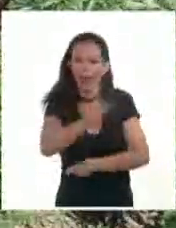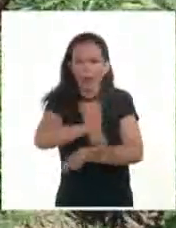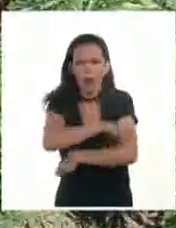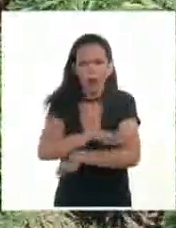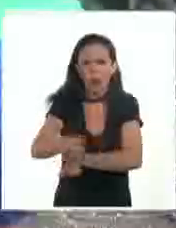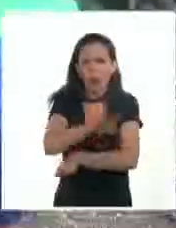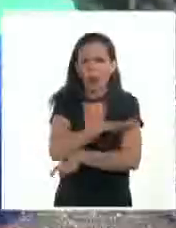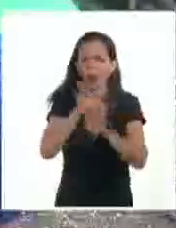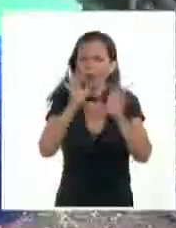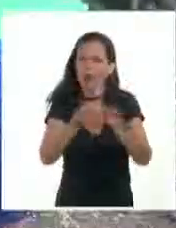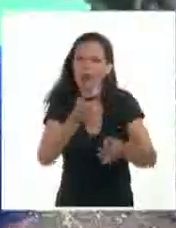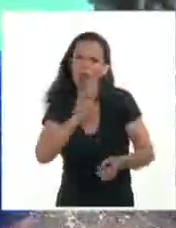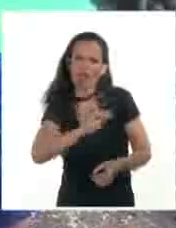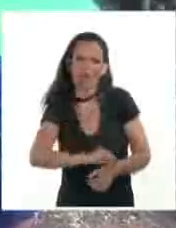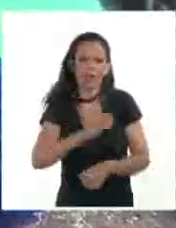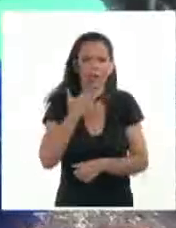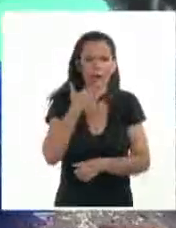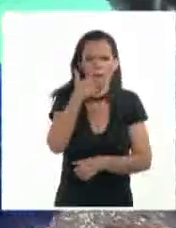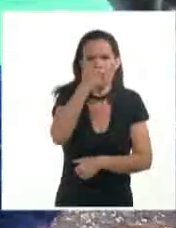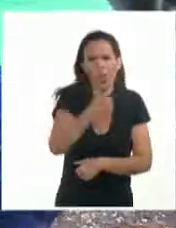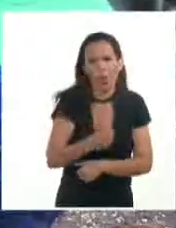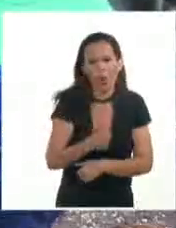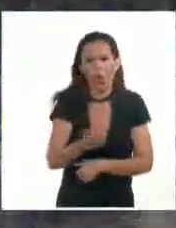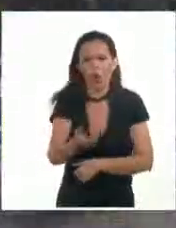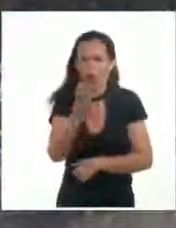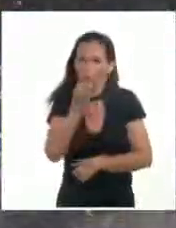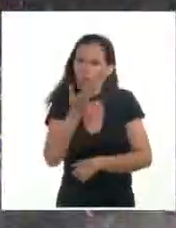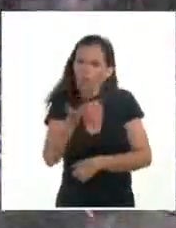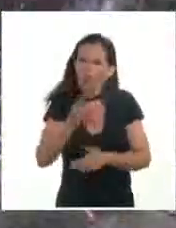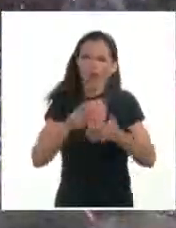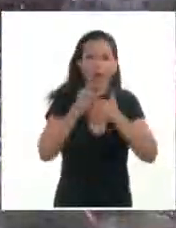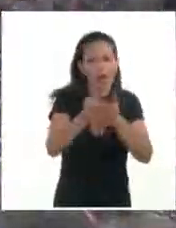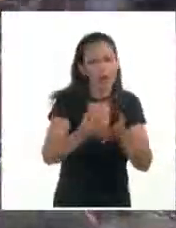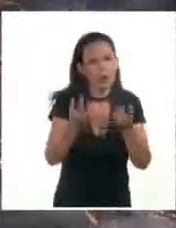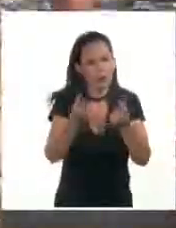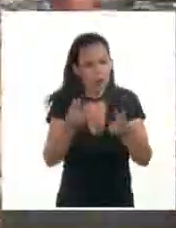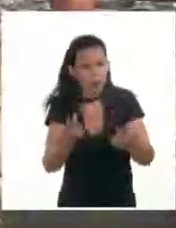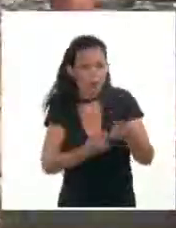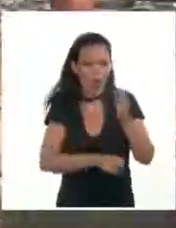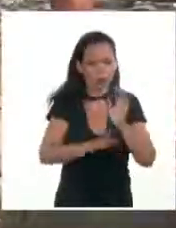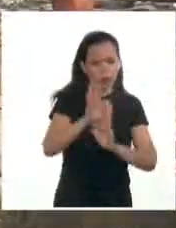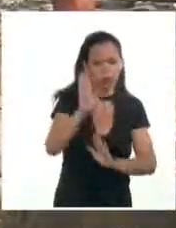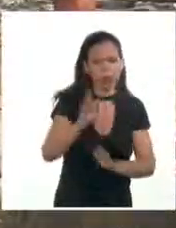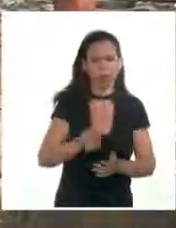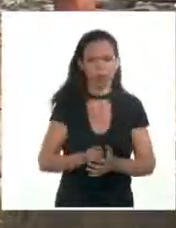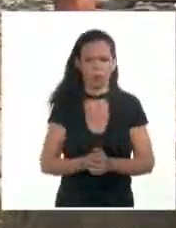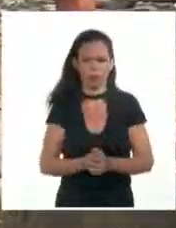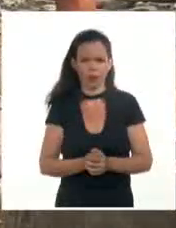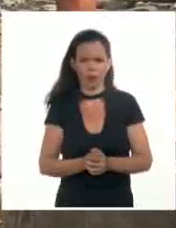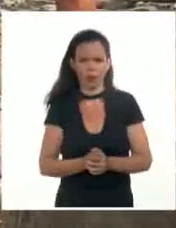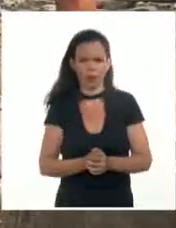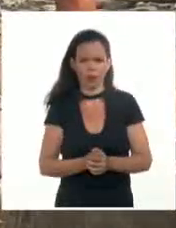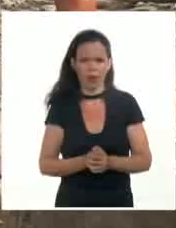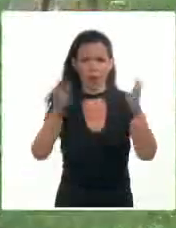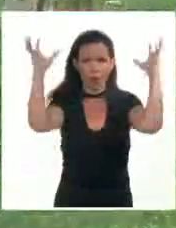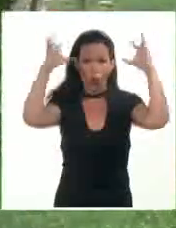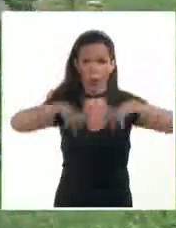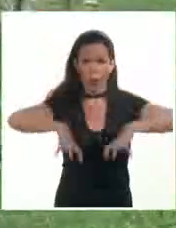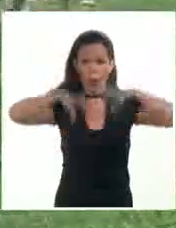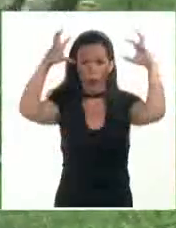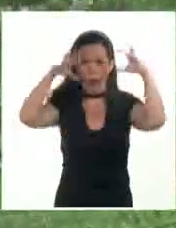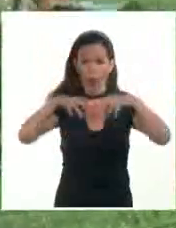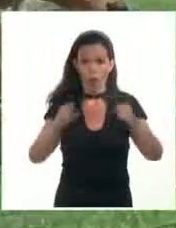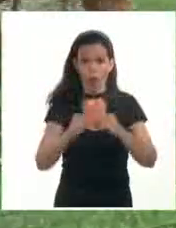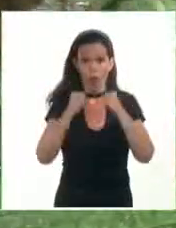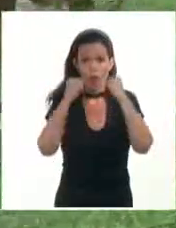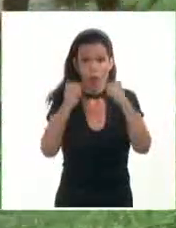final también le ayuda a la economía de la casa familiar. Las últimas lluvias beneficiaron las tierras de Alexis, joven que